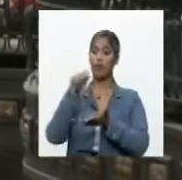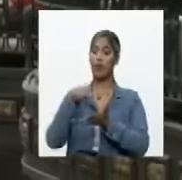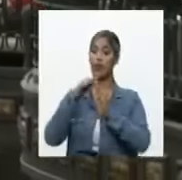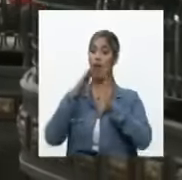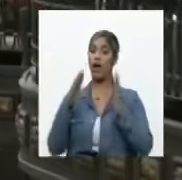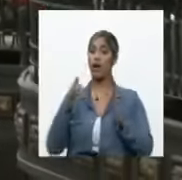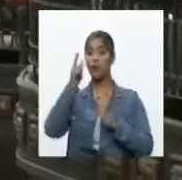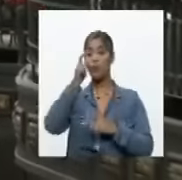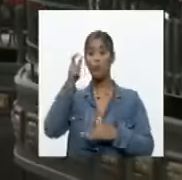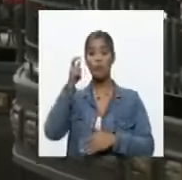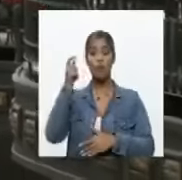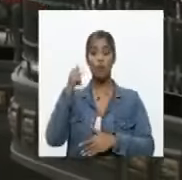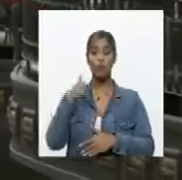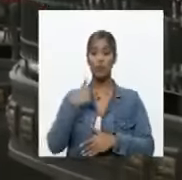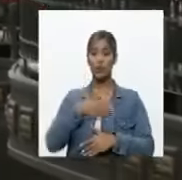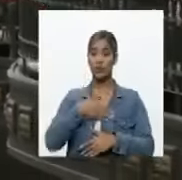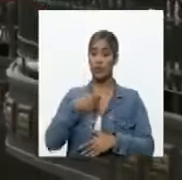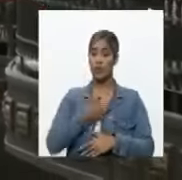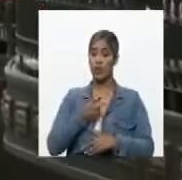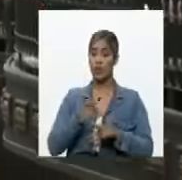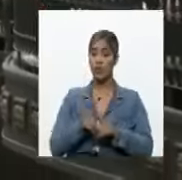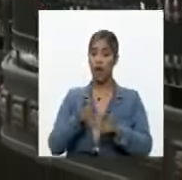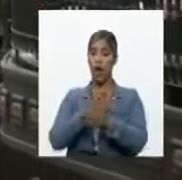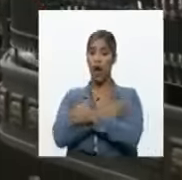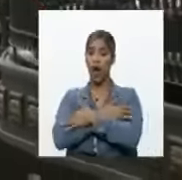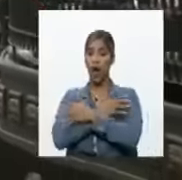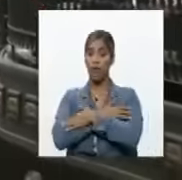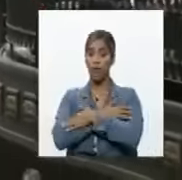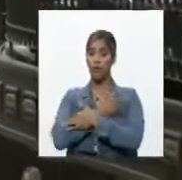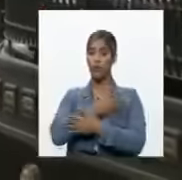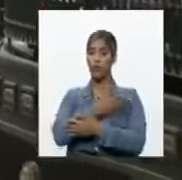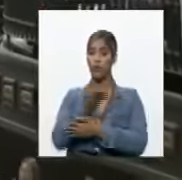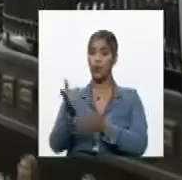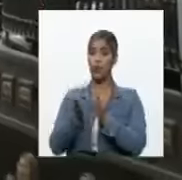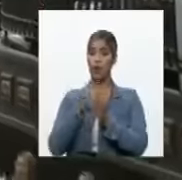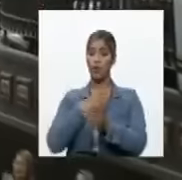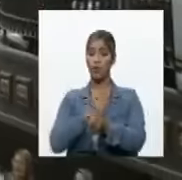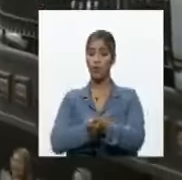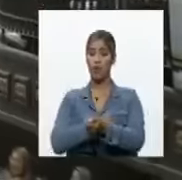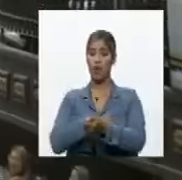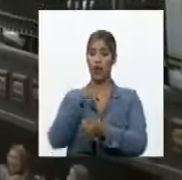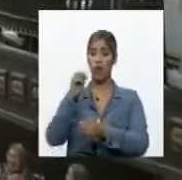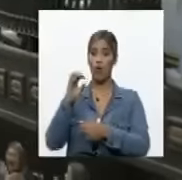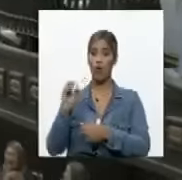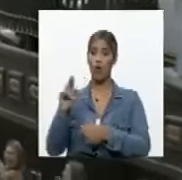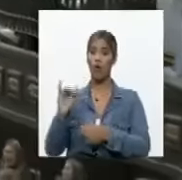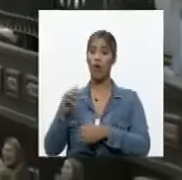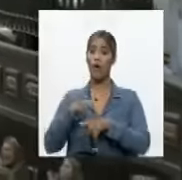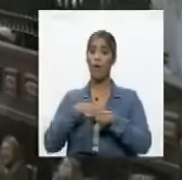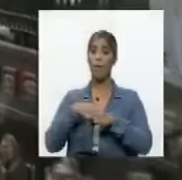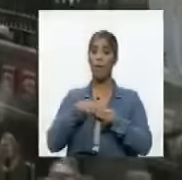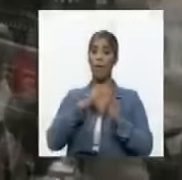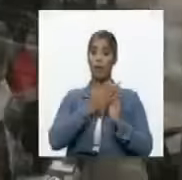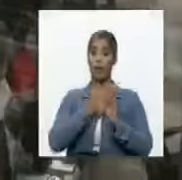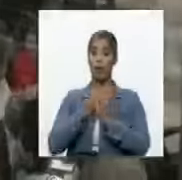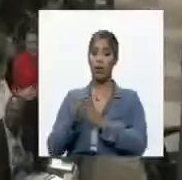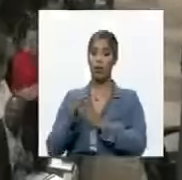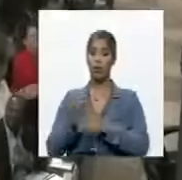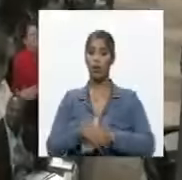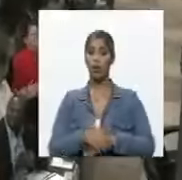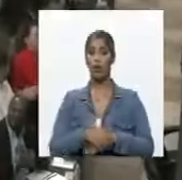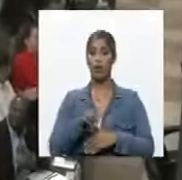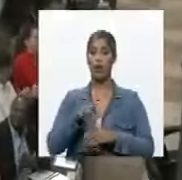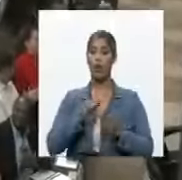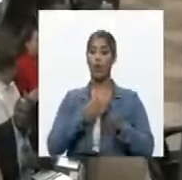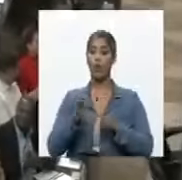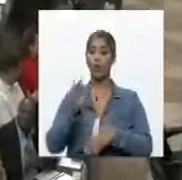del Pueblo. Y quiero mandarle un abrazo a nuestra hermana Noris Herrera, que fue ministra de Comuna de la Comuna